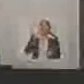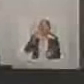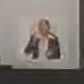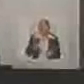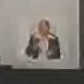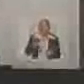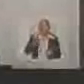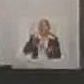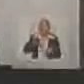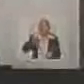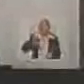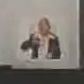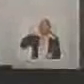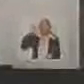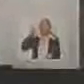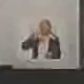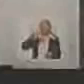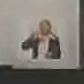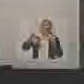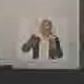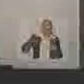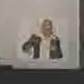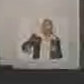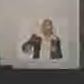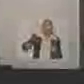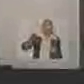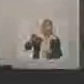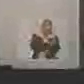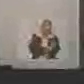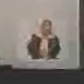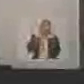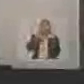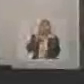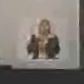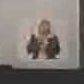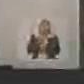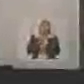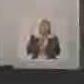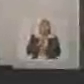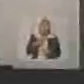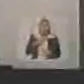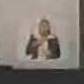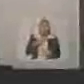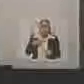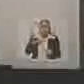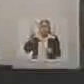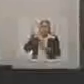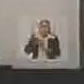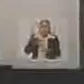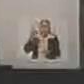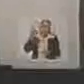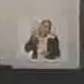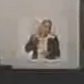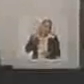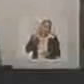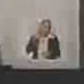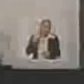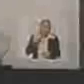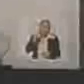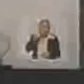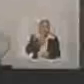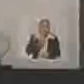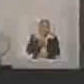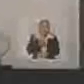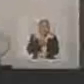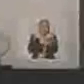parte de una delegación que nunca te defiende. En mi gobierno se te va a reparar el daño, vamos a acompañarte desde el principio a